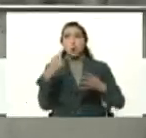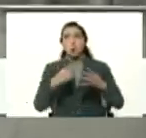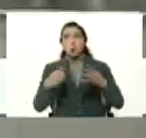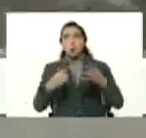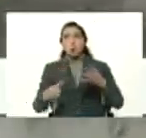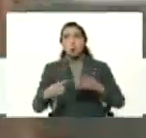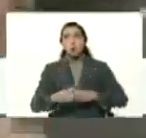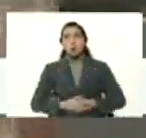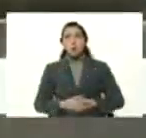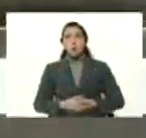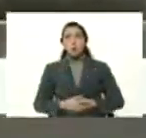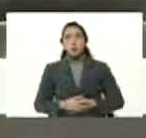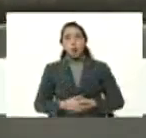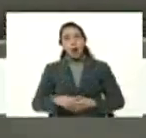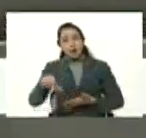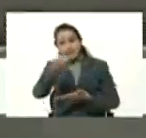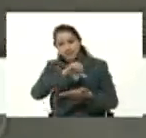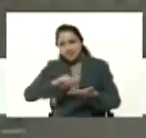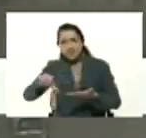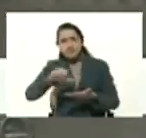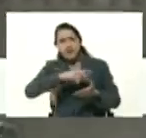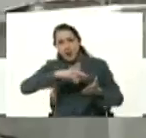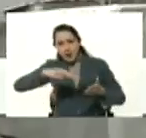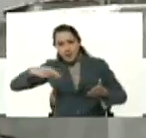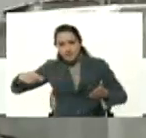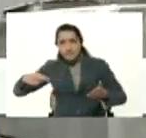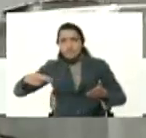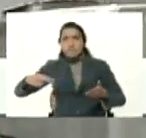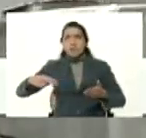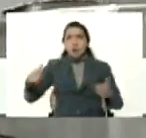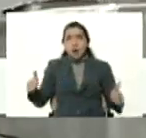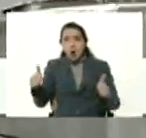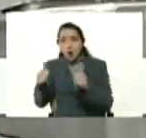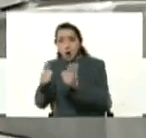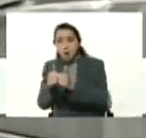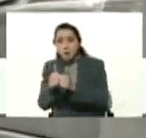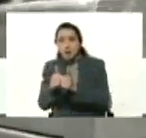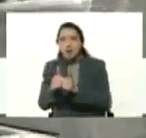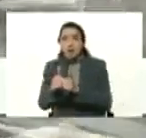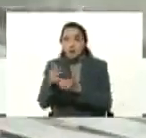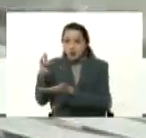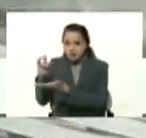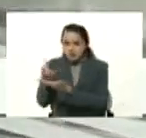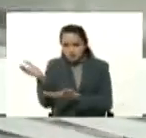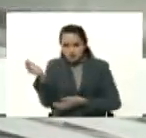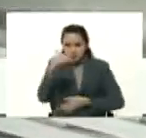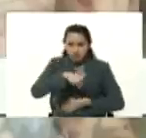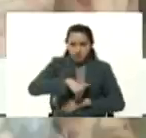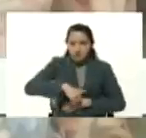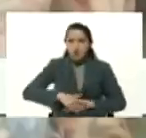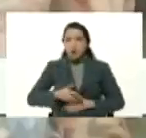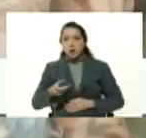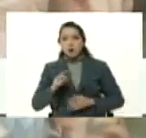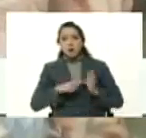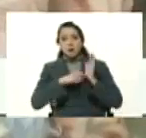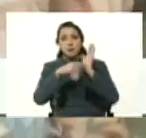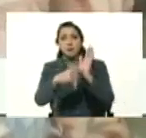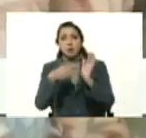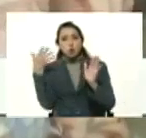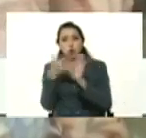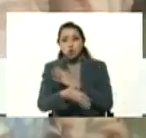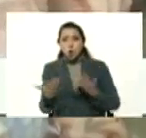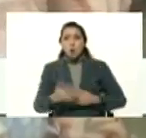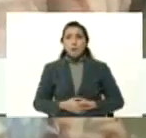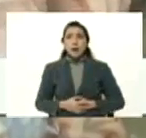adicionales. Una es salsa para pasta, y si alguien me acompaña por aquí con las cámaras para que vean todo el portafolio que tenemos desde